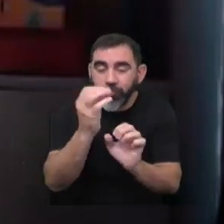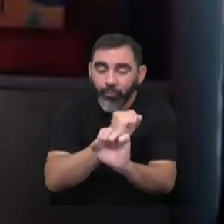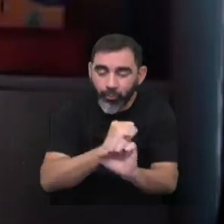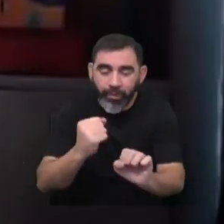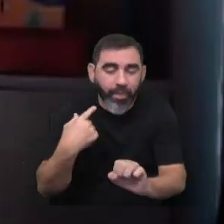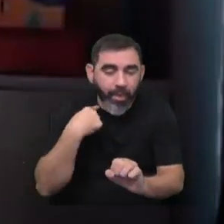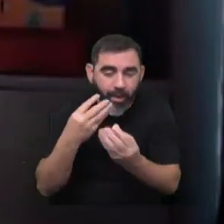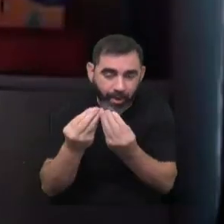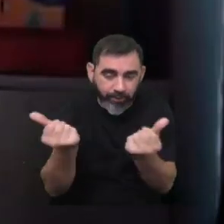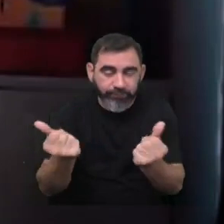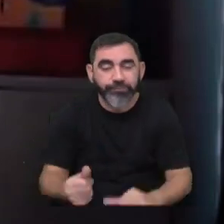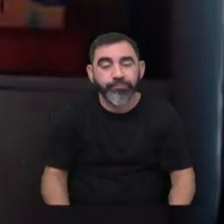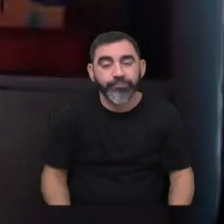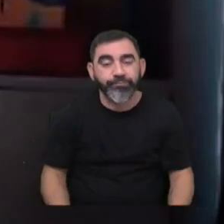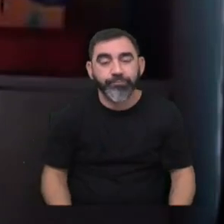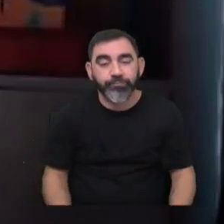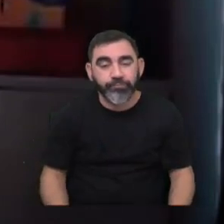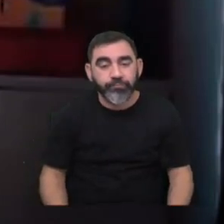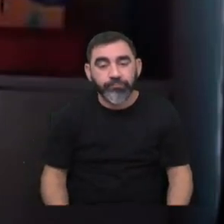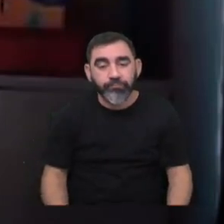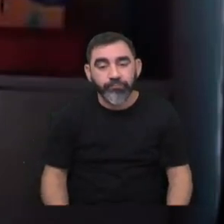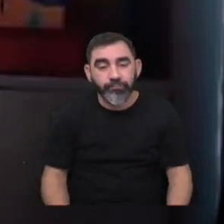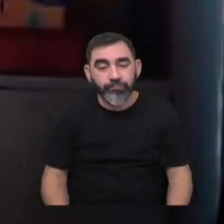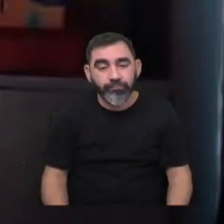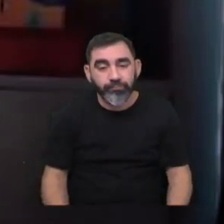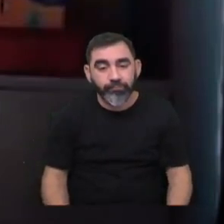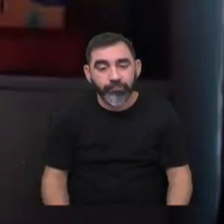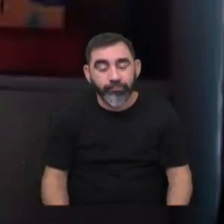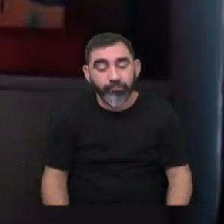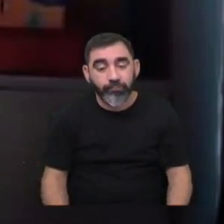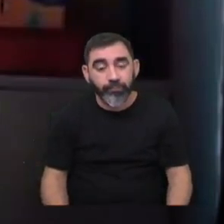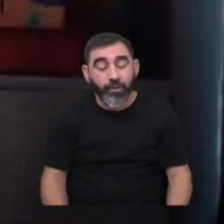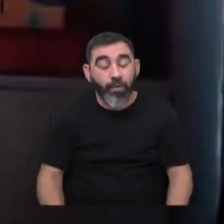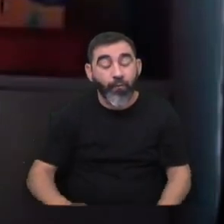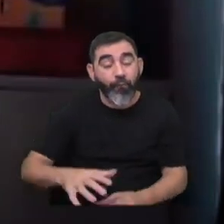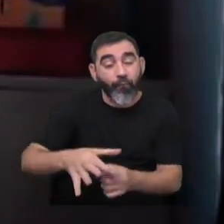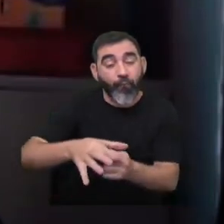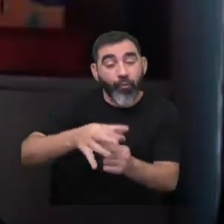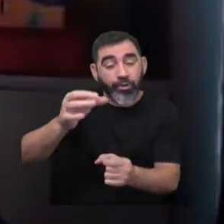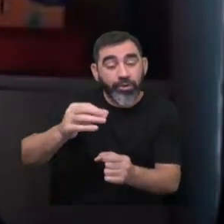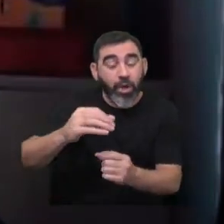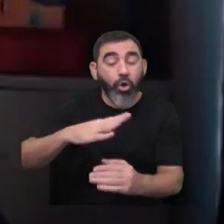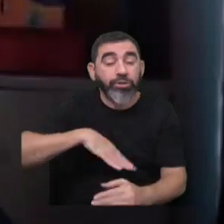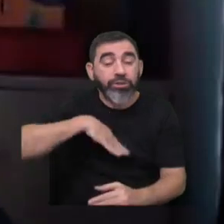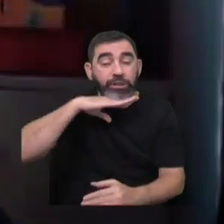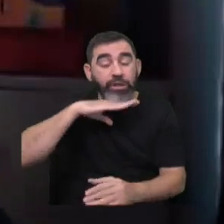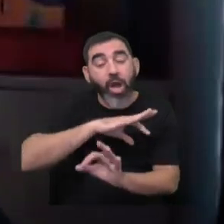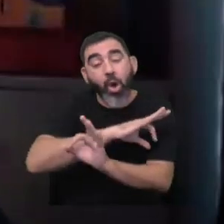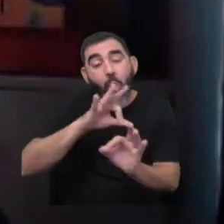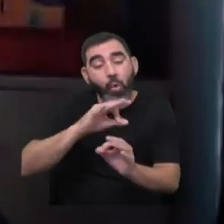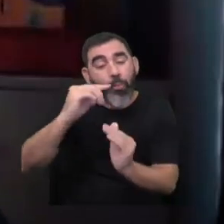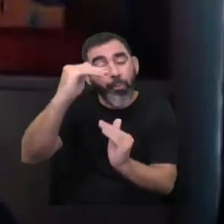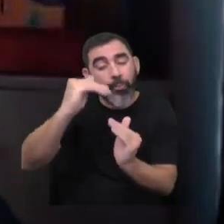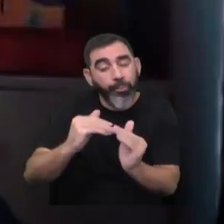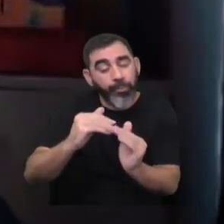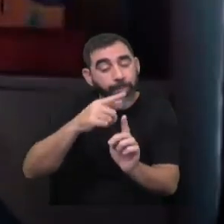gas se va a ir perdiendo. Lo que sí es cierto es que no es lo mismo que la botella esté bastante llena o si está más vacía como